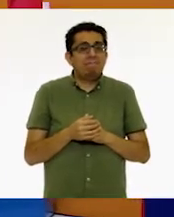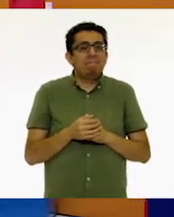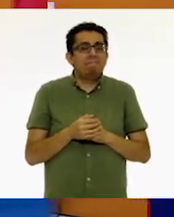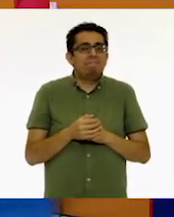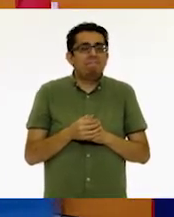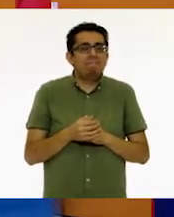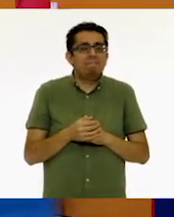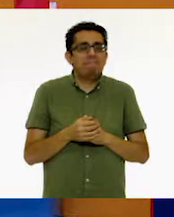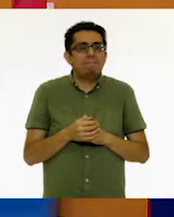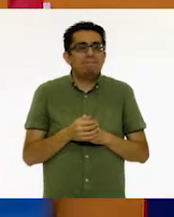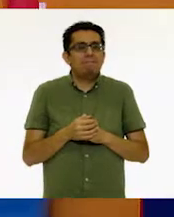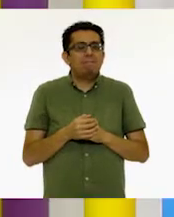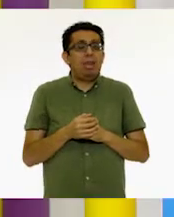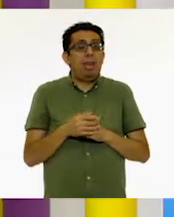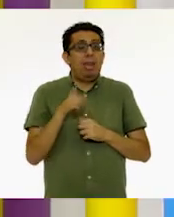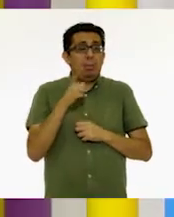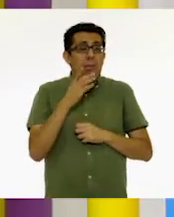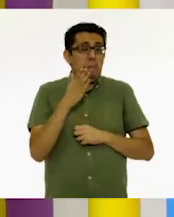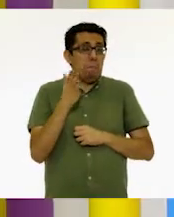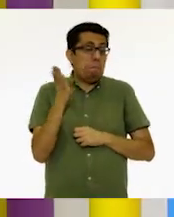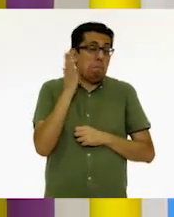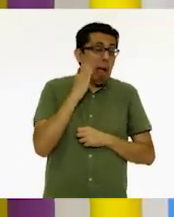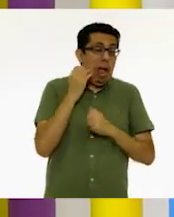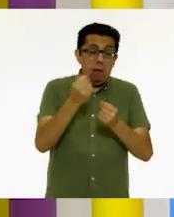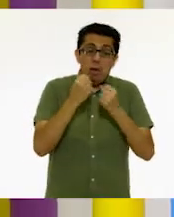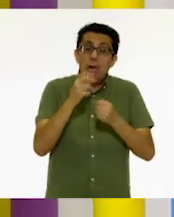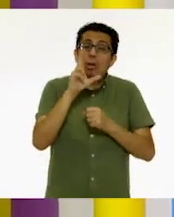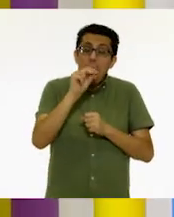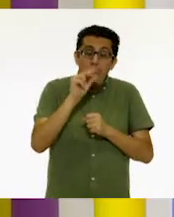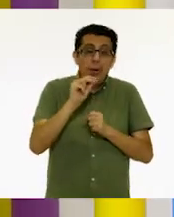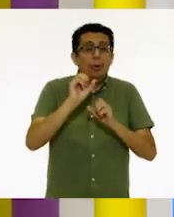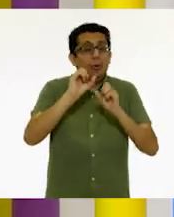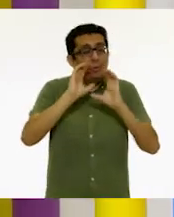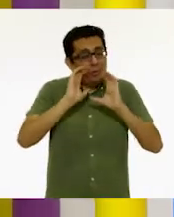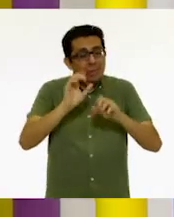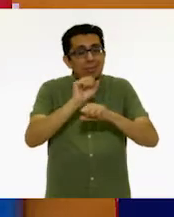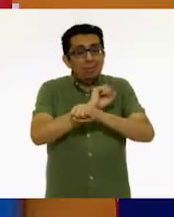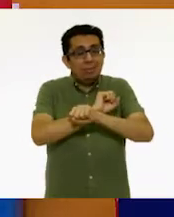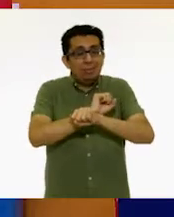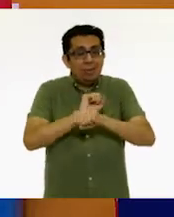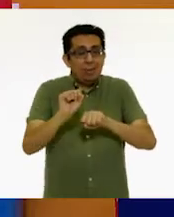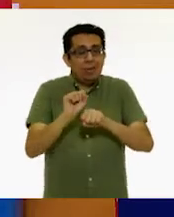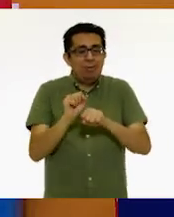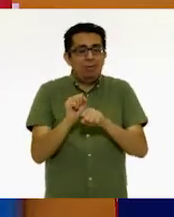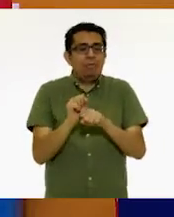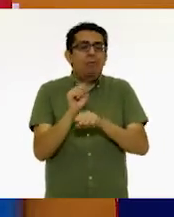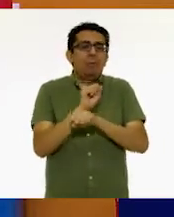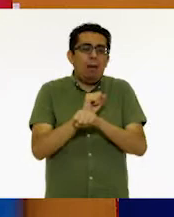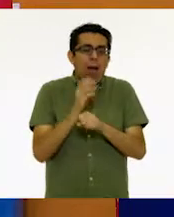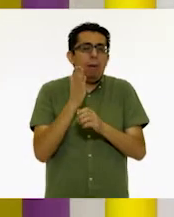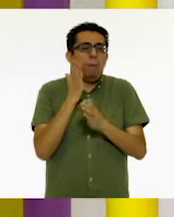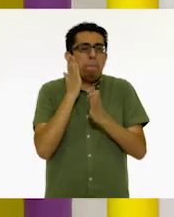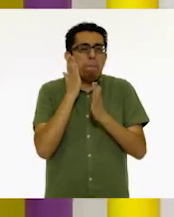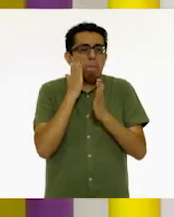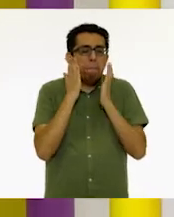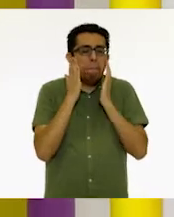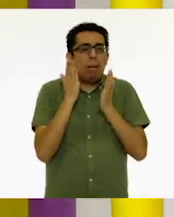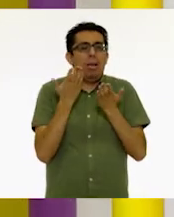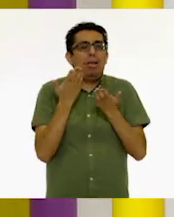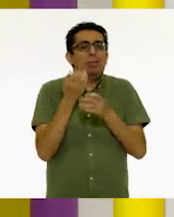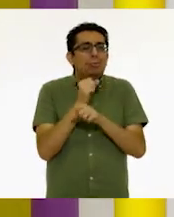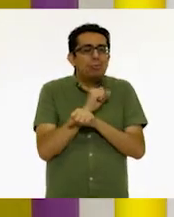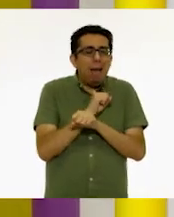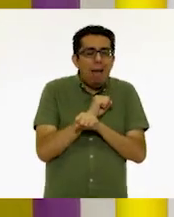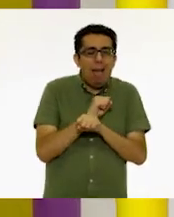fácil, sí. No te pegues tan fuerte. Creo que me di muy fuerte, maestro. No se peguen fuerte, chicos, nada, es así, sonidito leve,